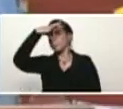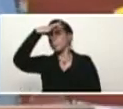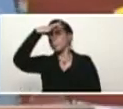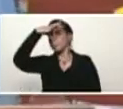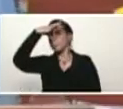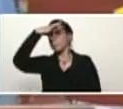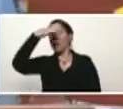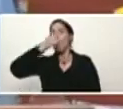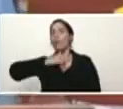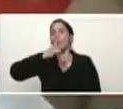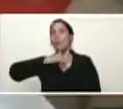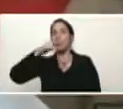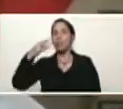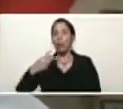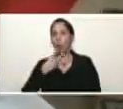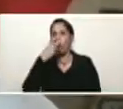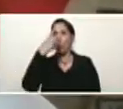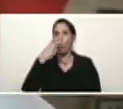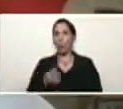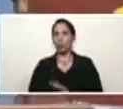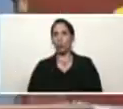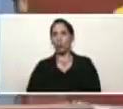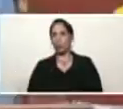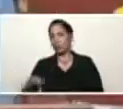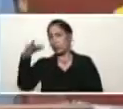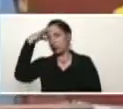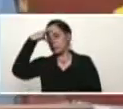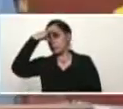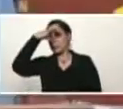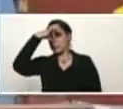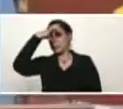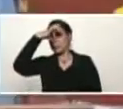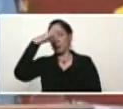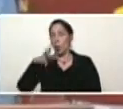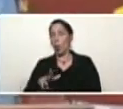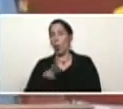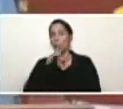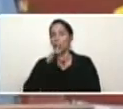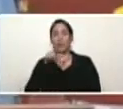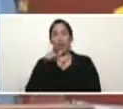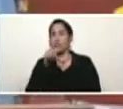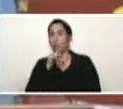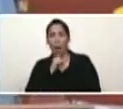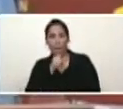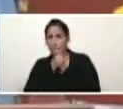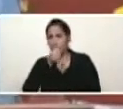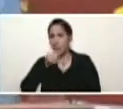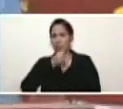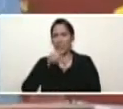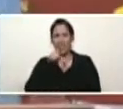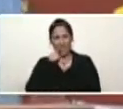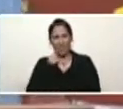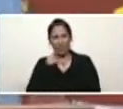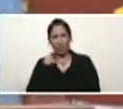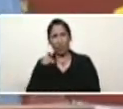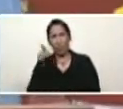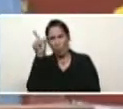olor de esta pudrición. Esto no es periodismo, esto es un